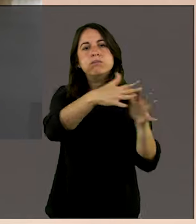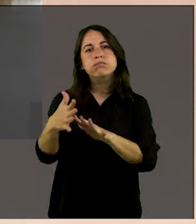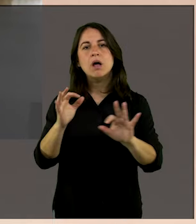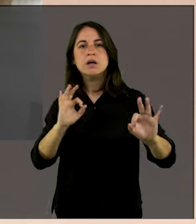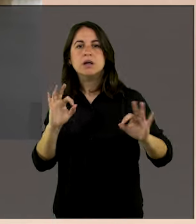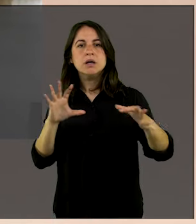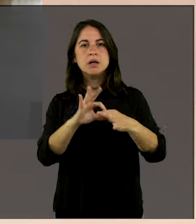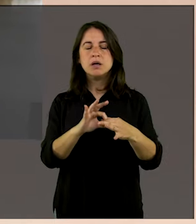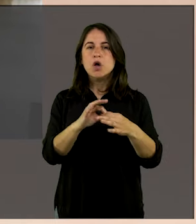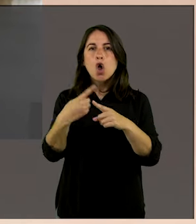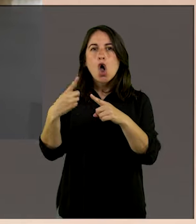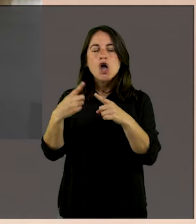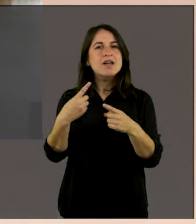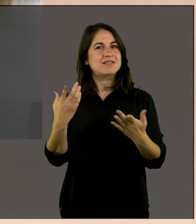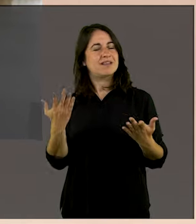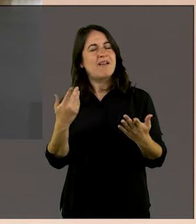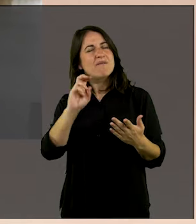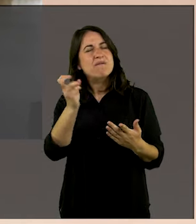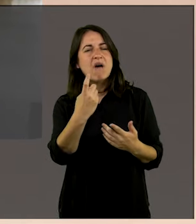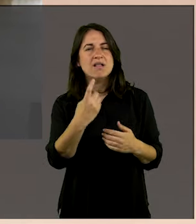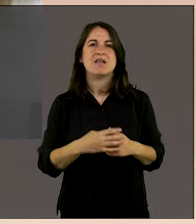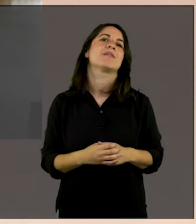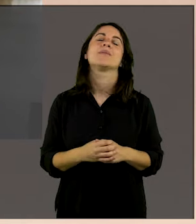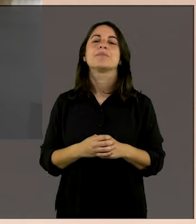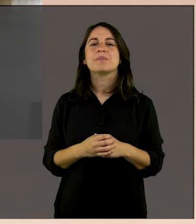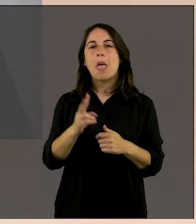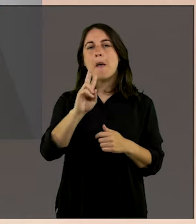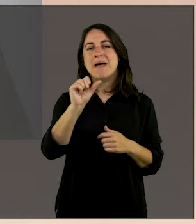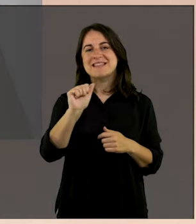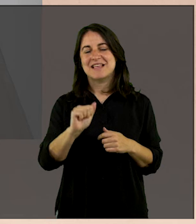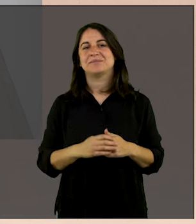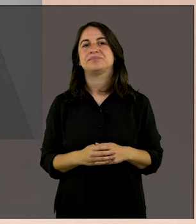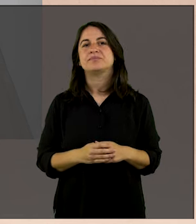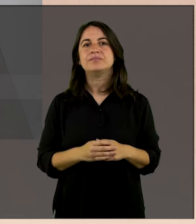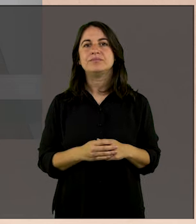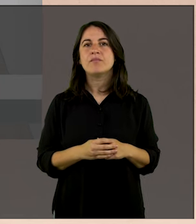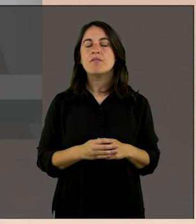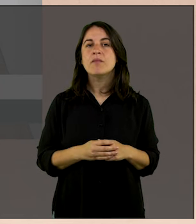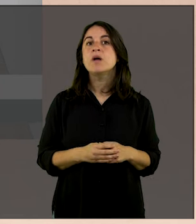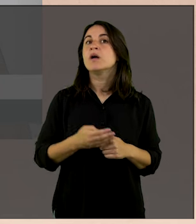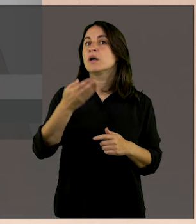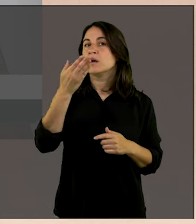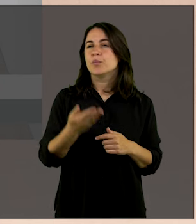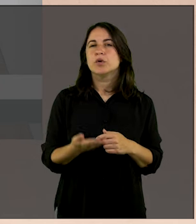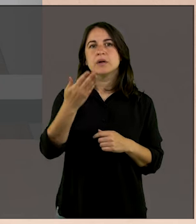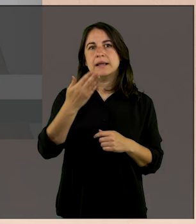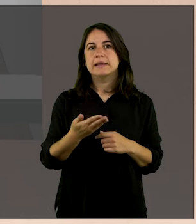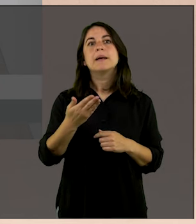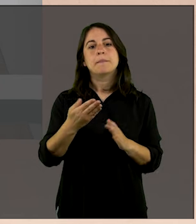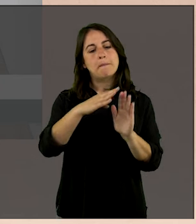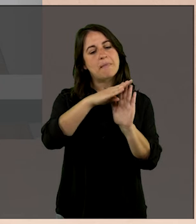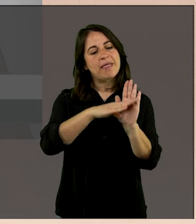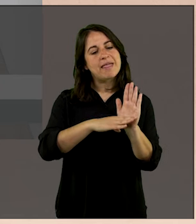la dramaturgia que se compone a la hora de un espectáculo no dramático, etcétera, etcétera. Vanessa San José. Mejorar realmente